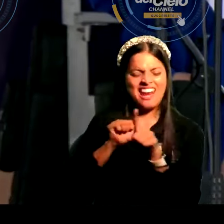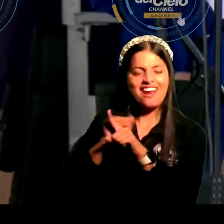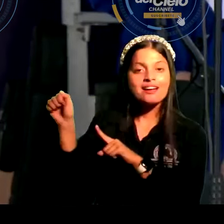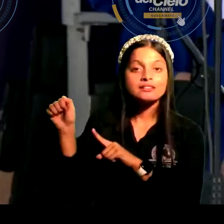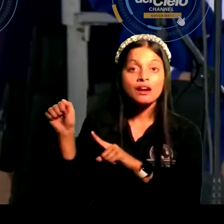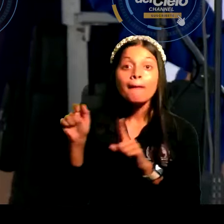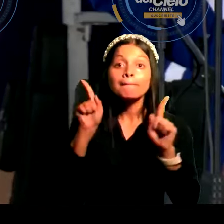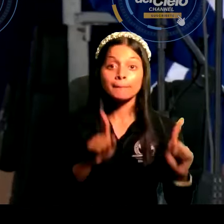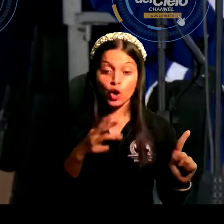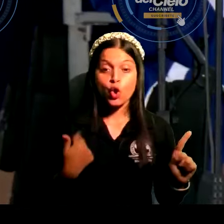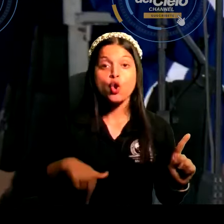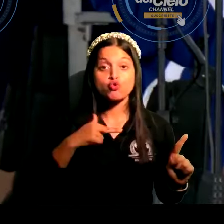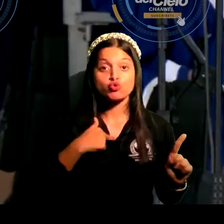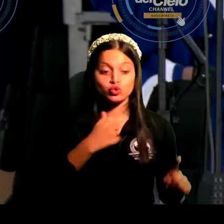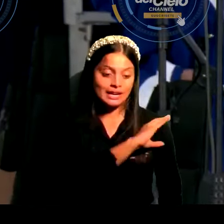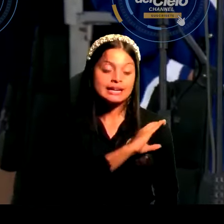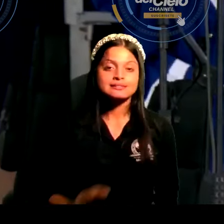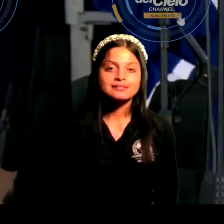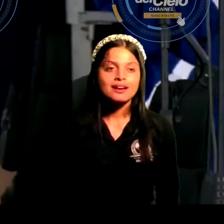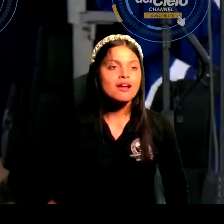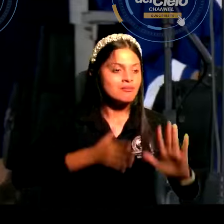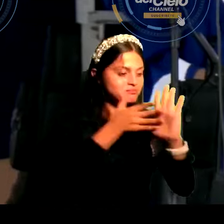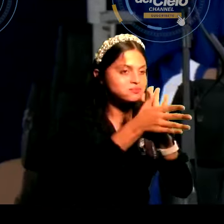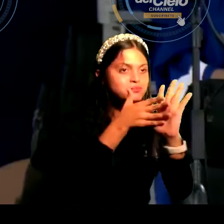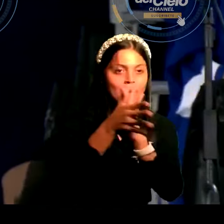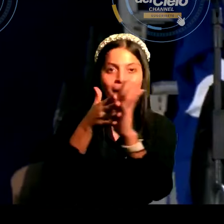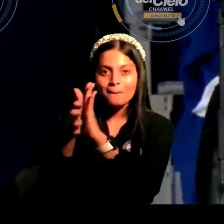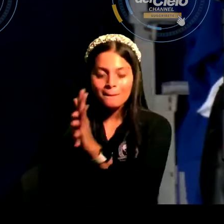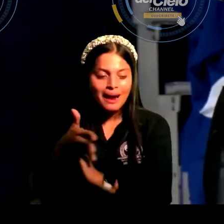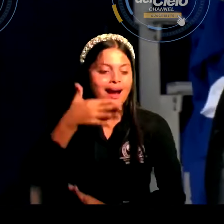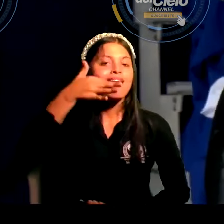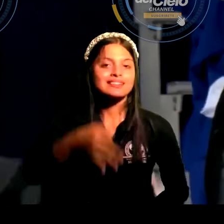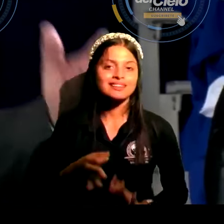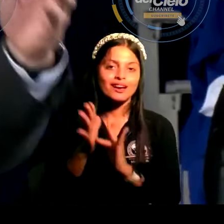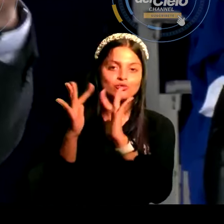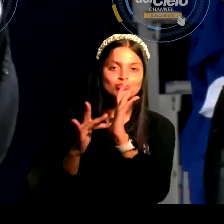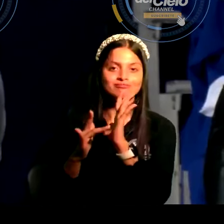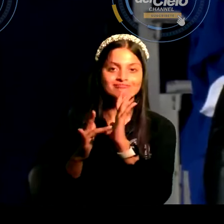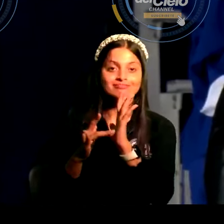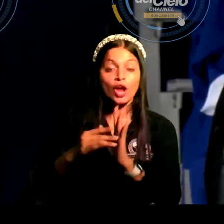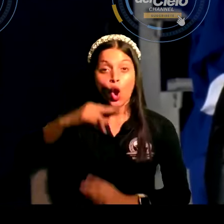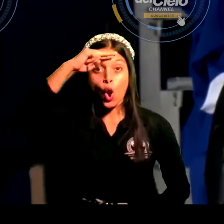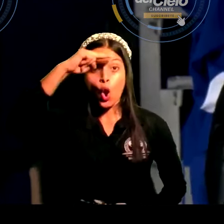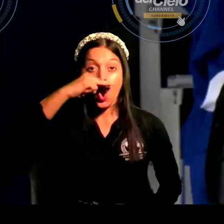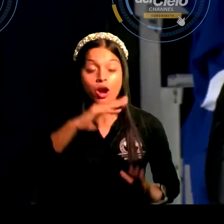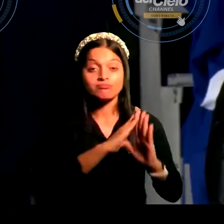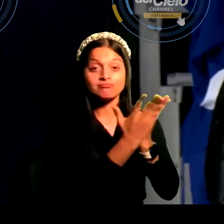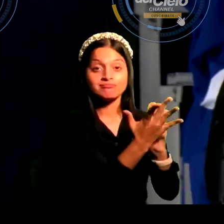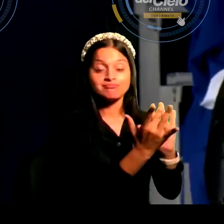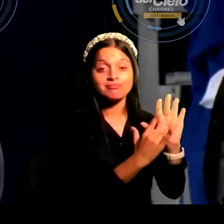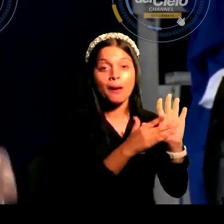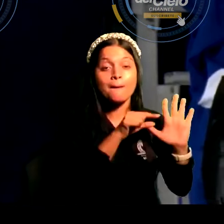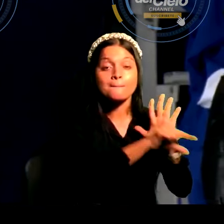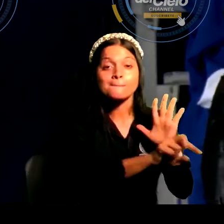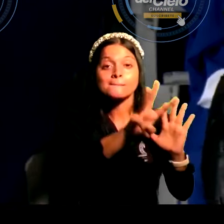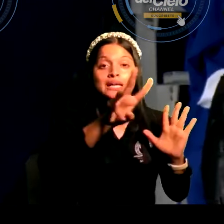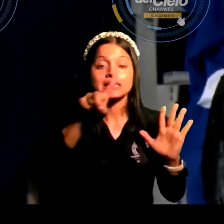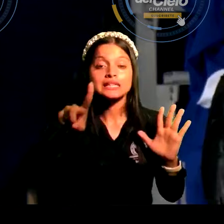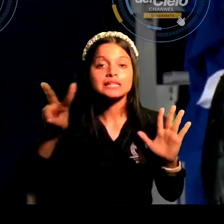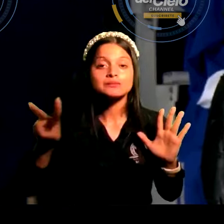verdad. Romanos capítulo 3, verso 23 dice, por cuanto todos